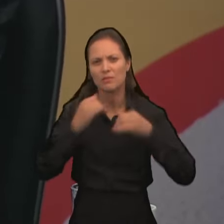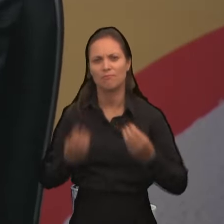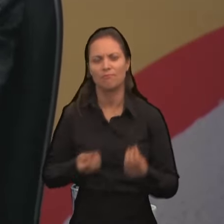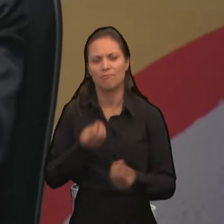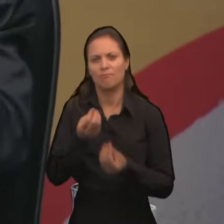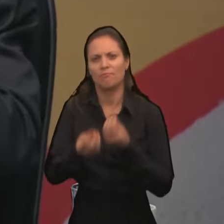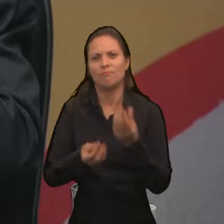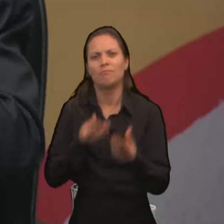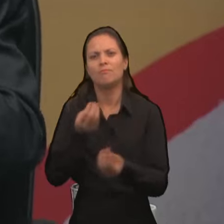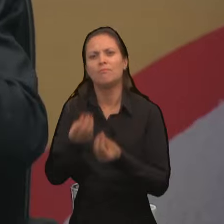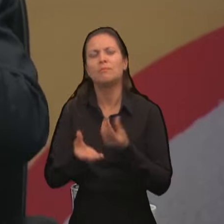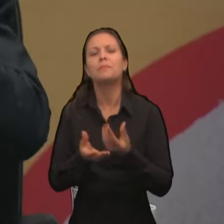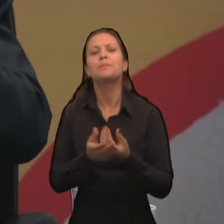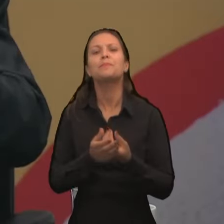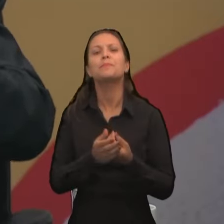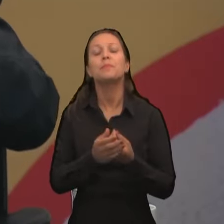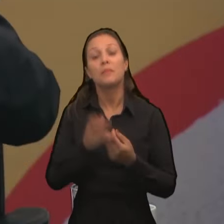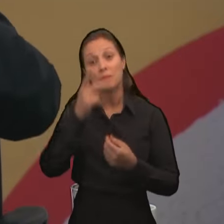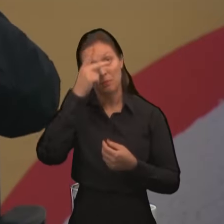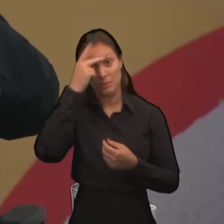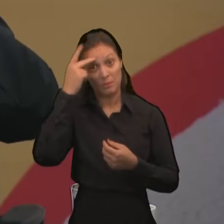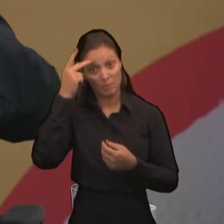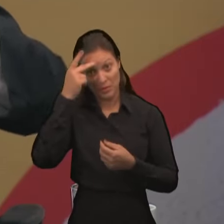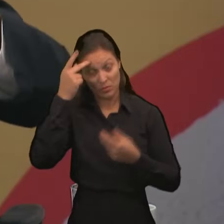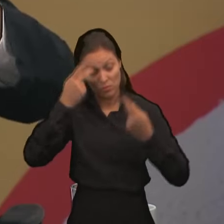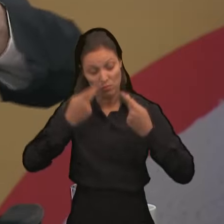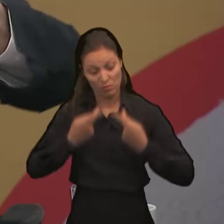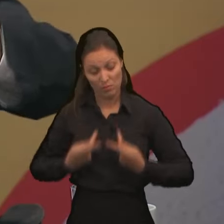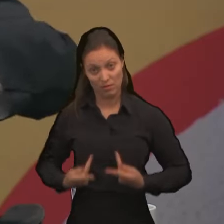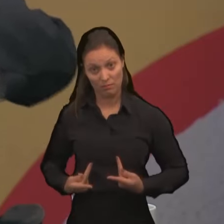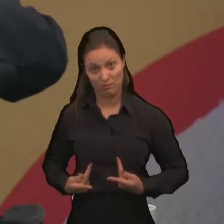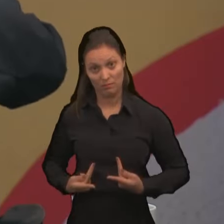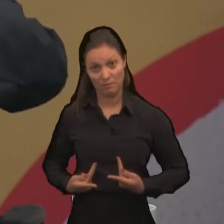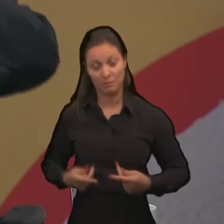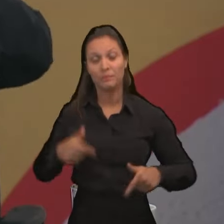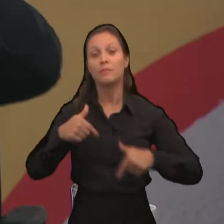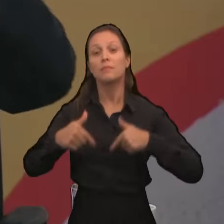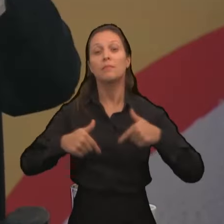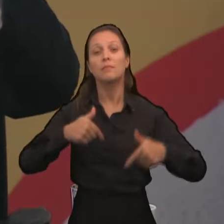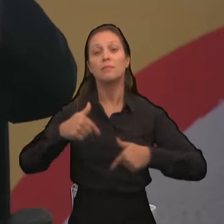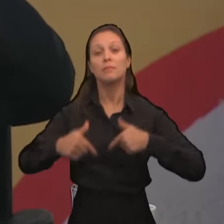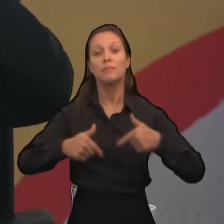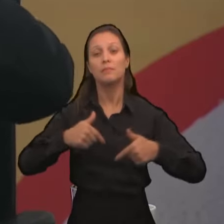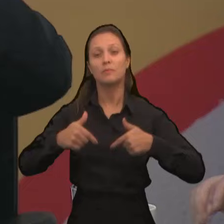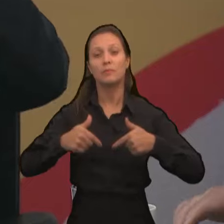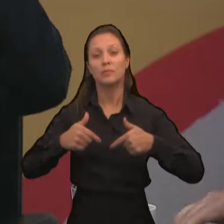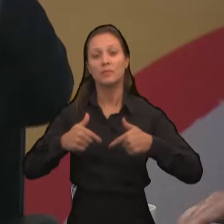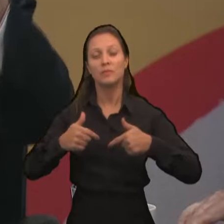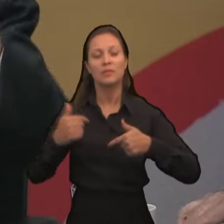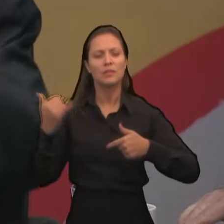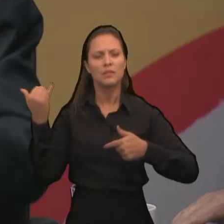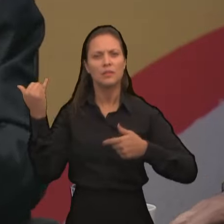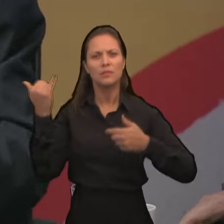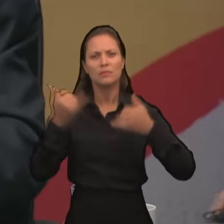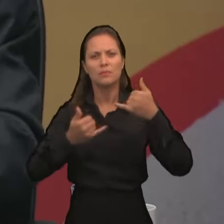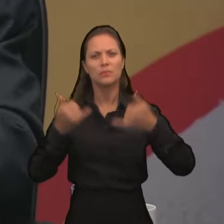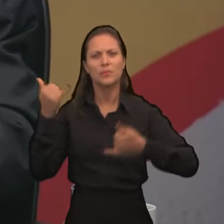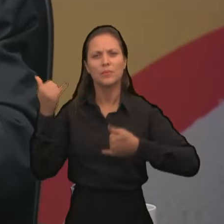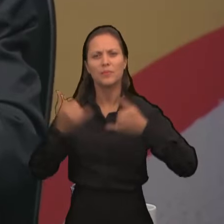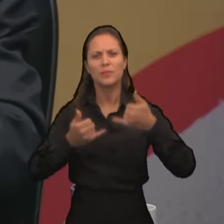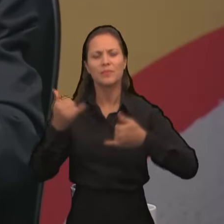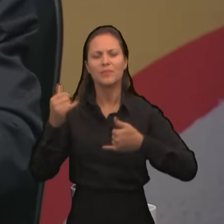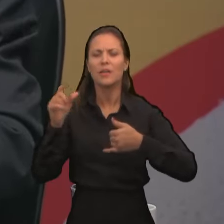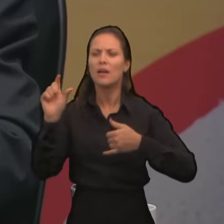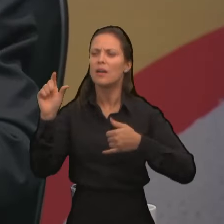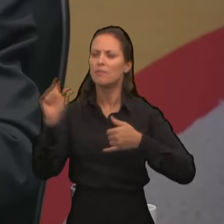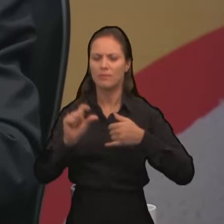objetivos que proporcionan las personas humanas y trabajan con algoritmos, que es una